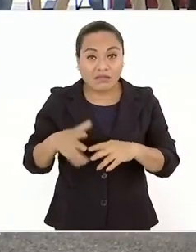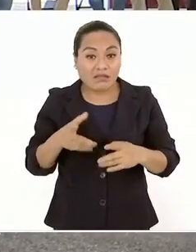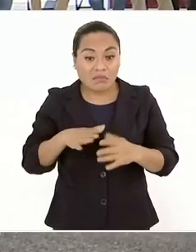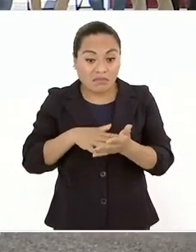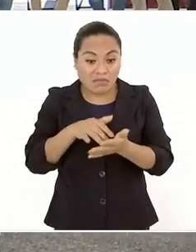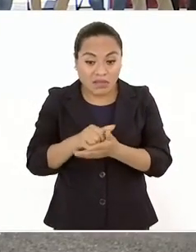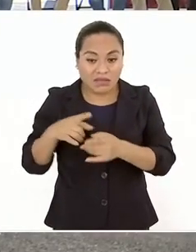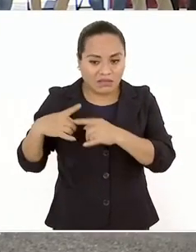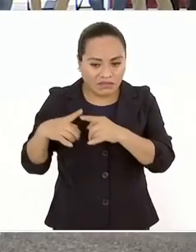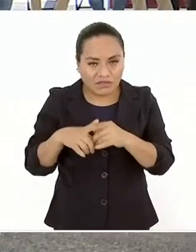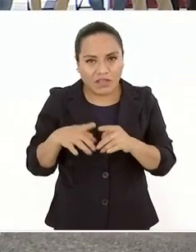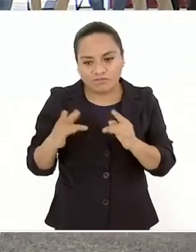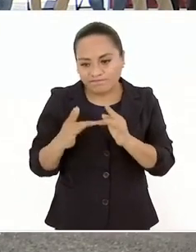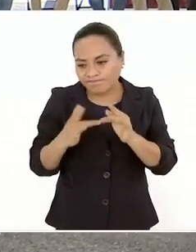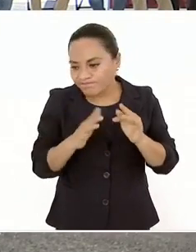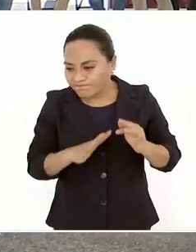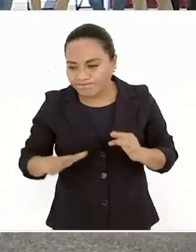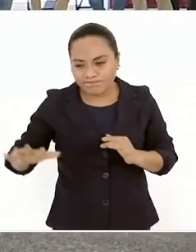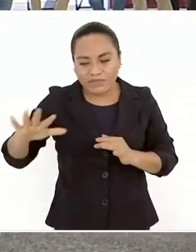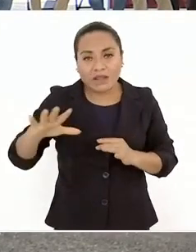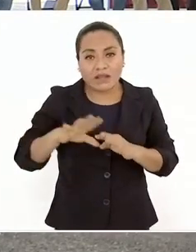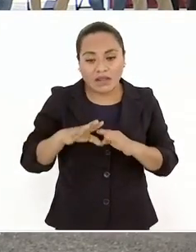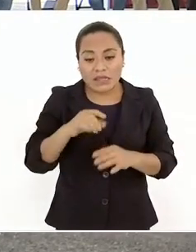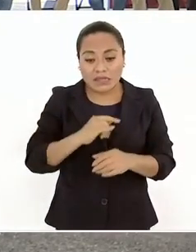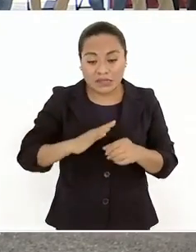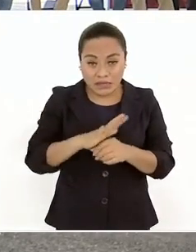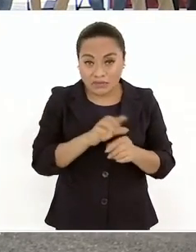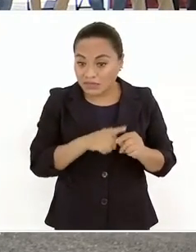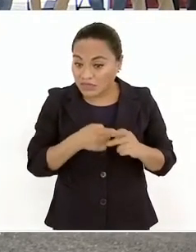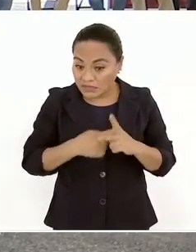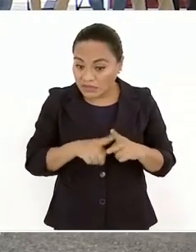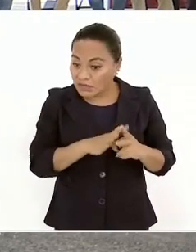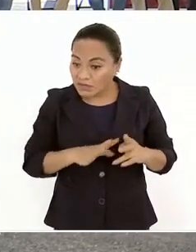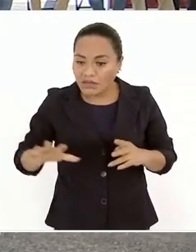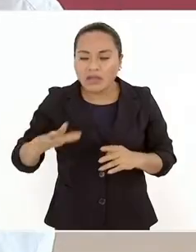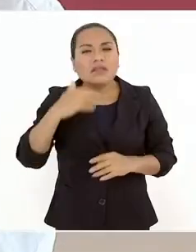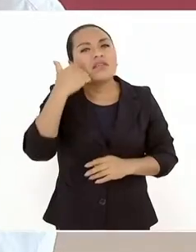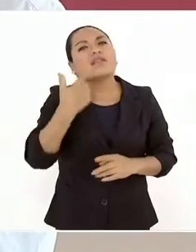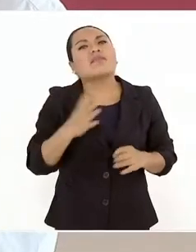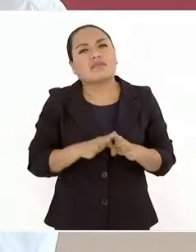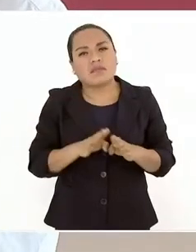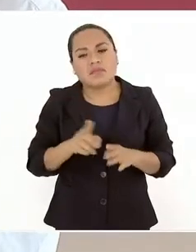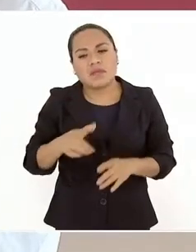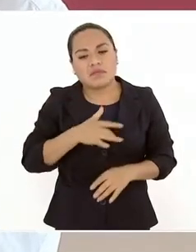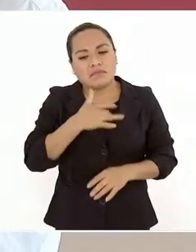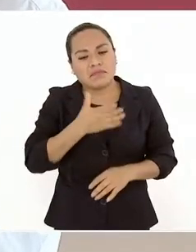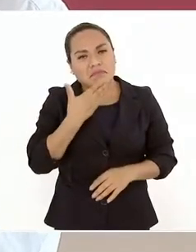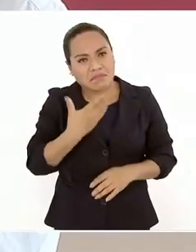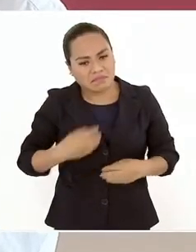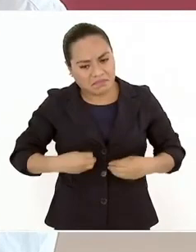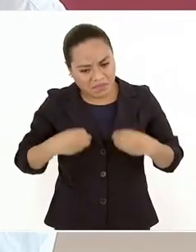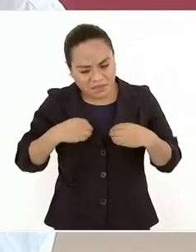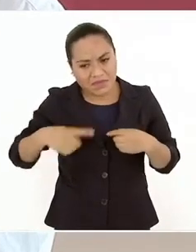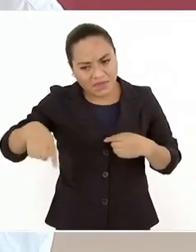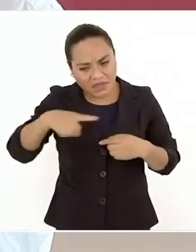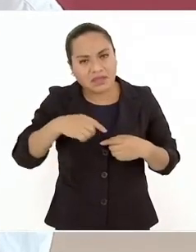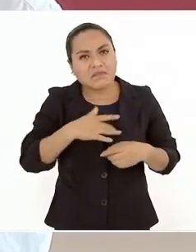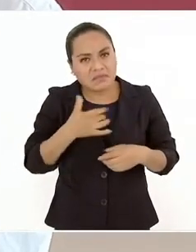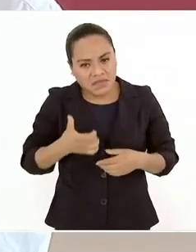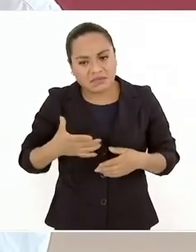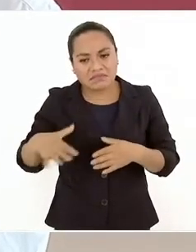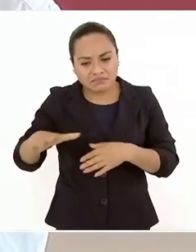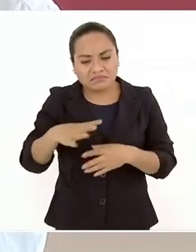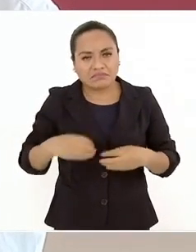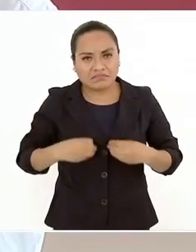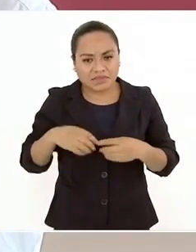dicho, el objetivo que debe de tener es lograr el bienestar de la población y lograr el desarrollo